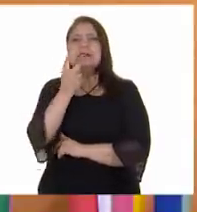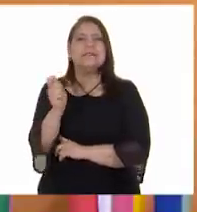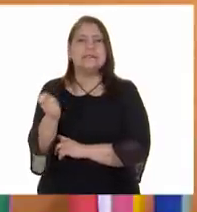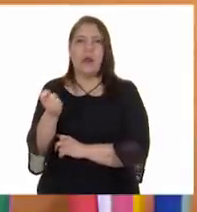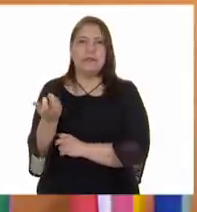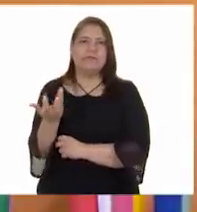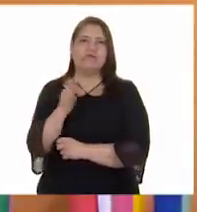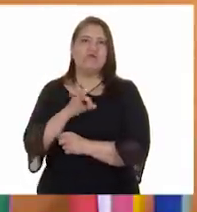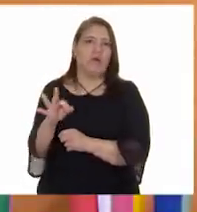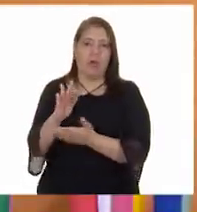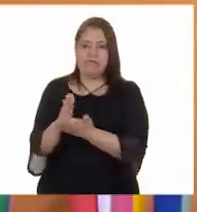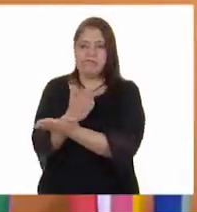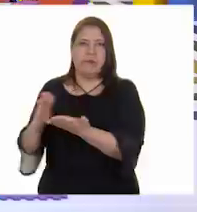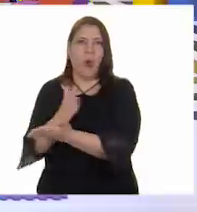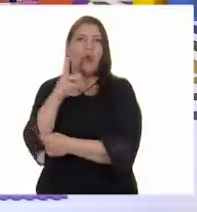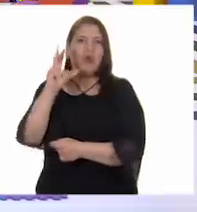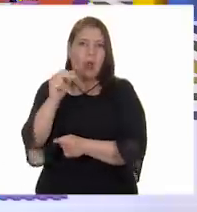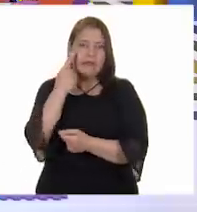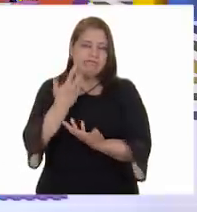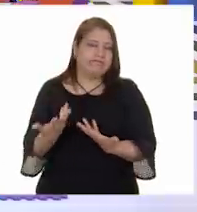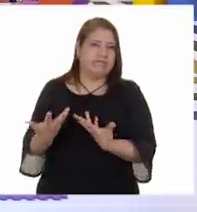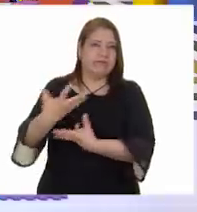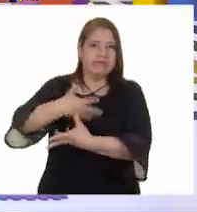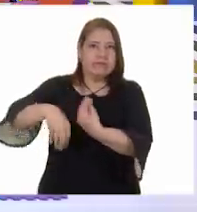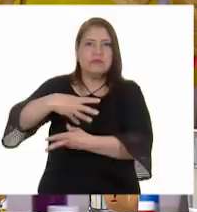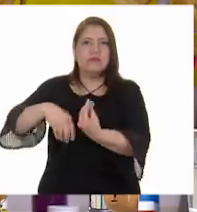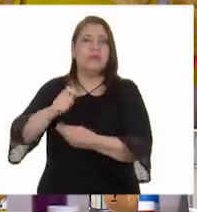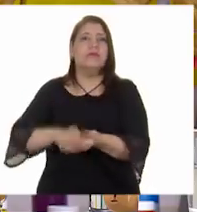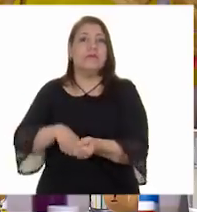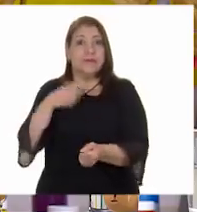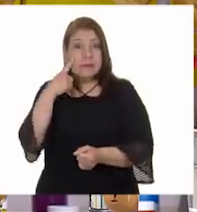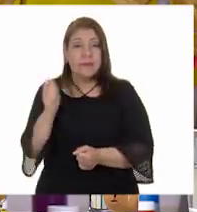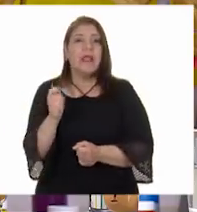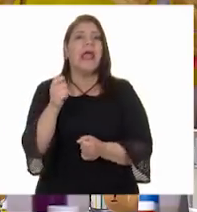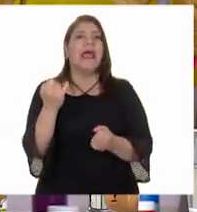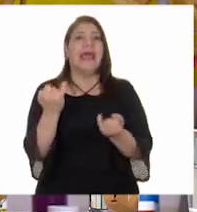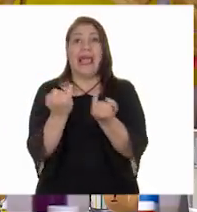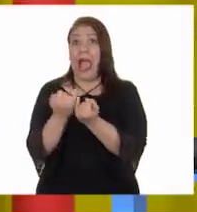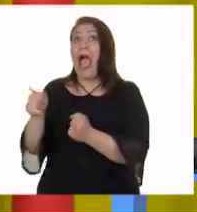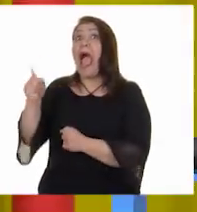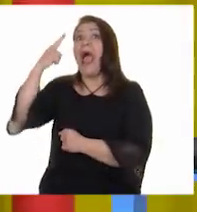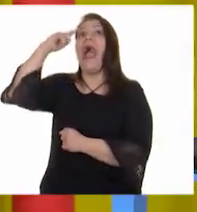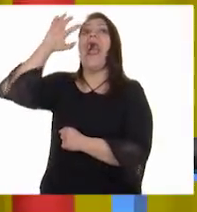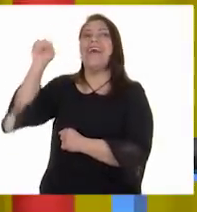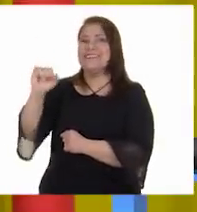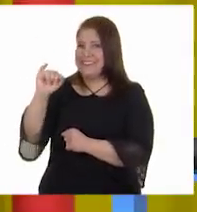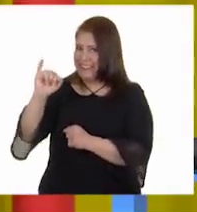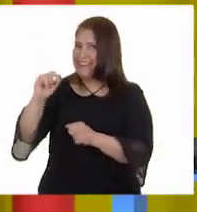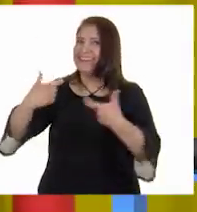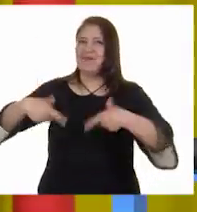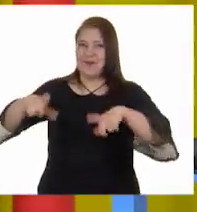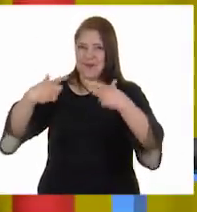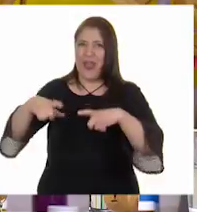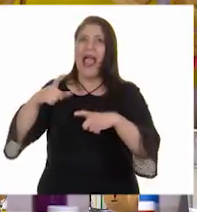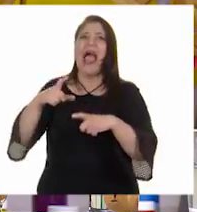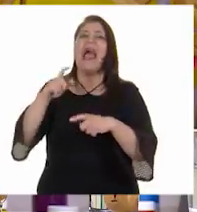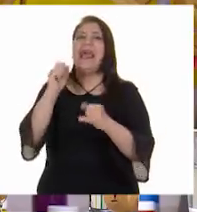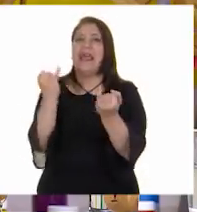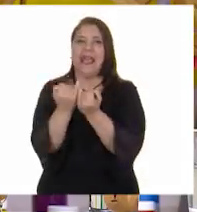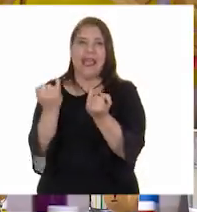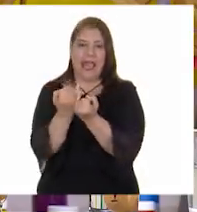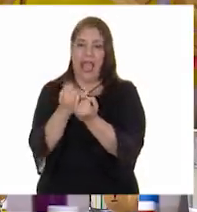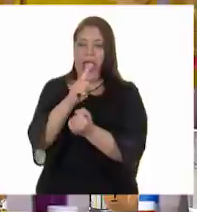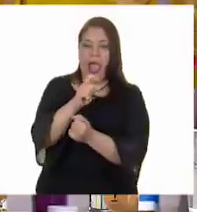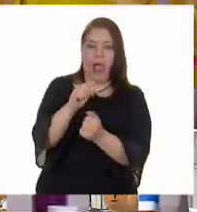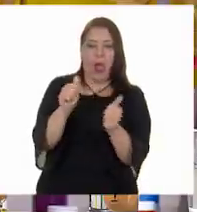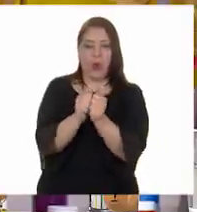a comenzar. Ah, porque algo importante que no hemos visto, nuestra mezcla de hotcakes era homogénea. Era homogénea, sí. El agua con sal era